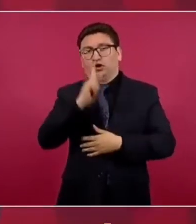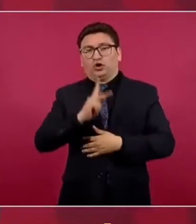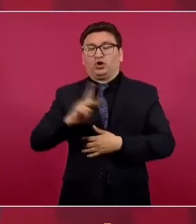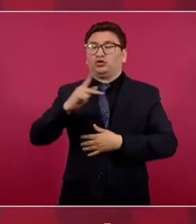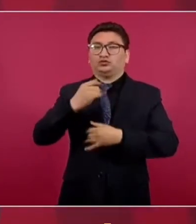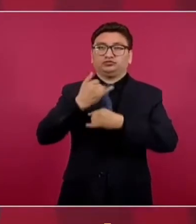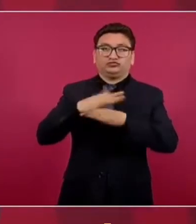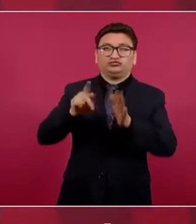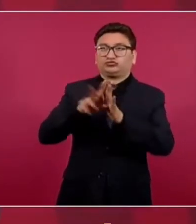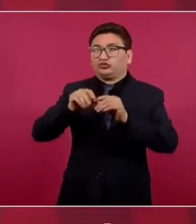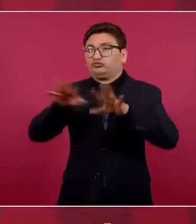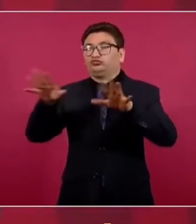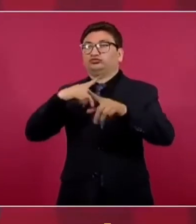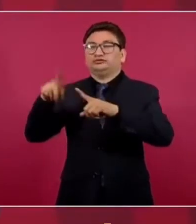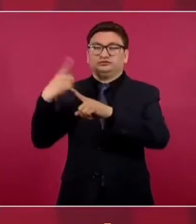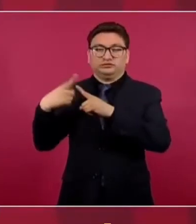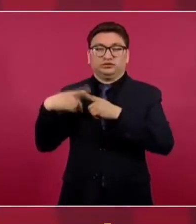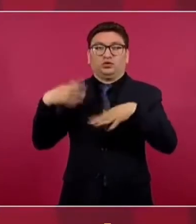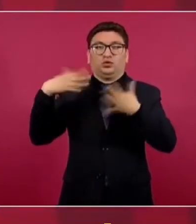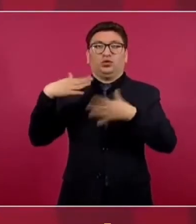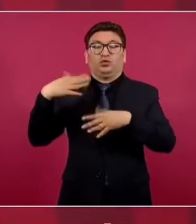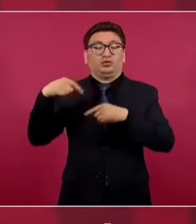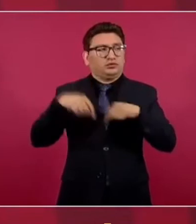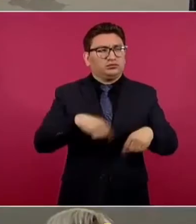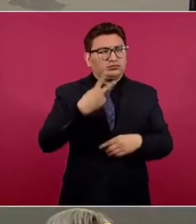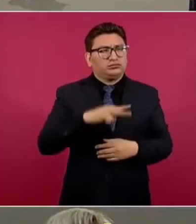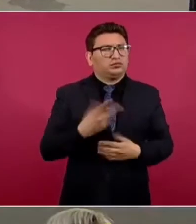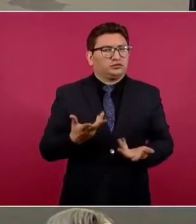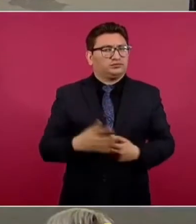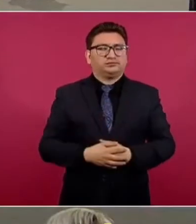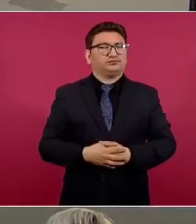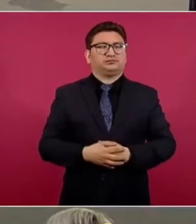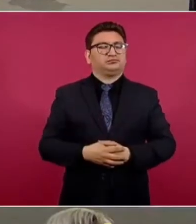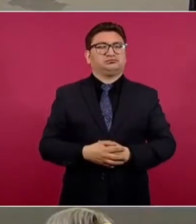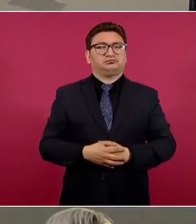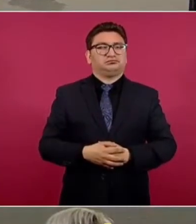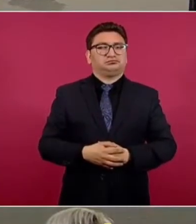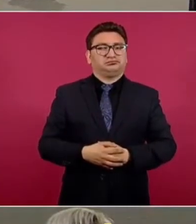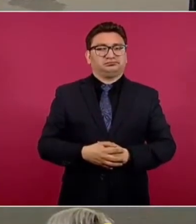todos los legisladores. ¿Quién sabe qué hubiese ocurrido en otras partes? Aquí,